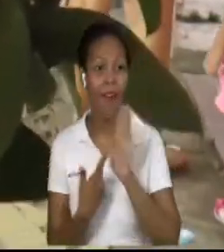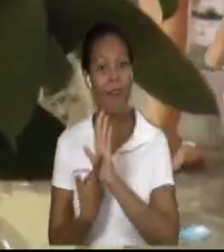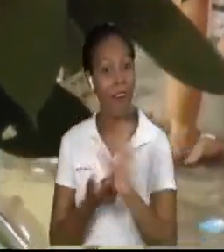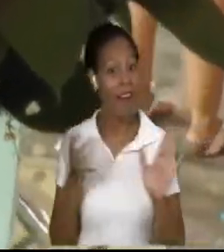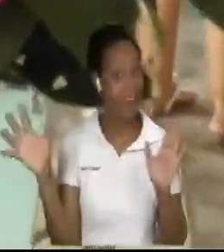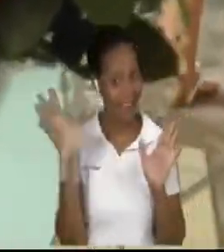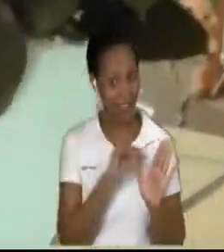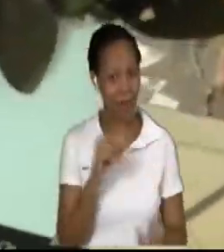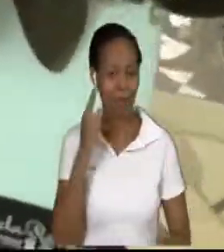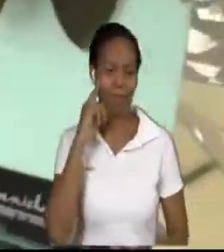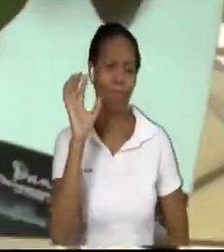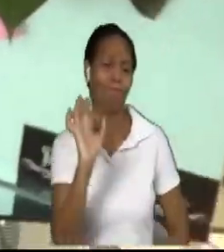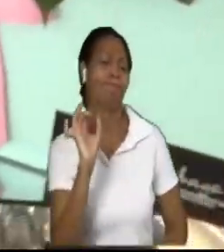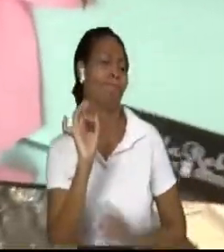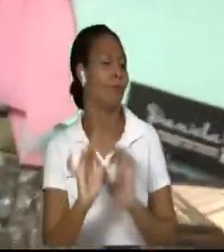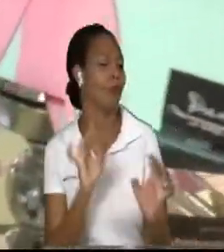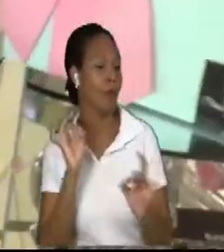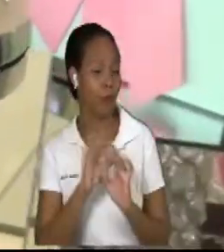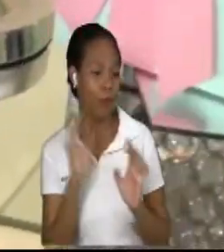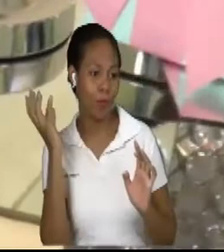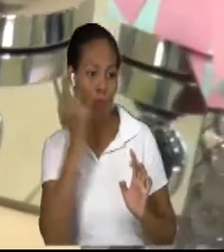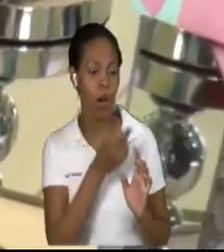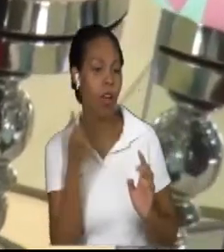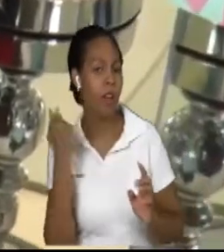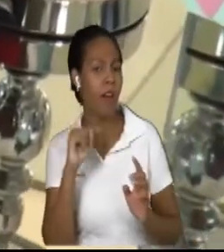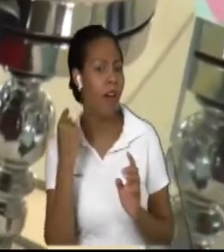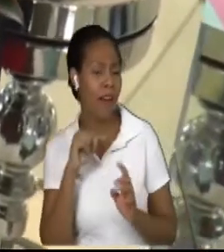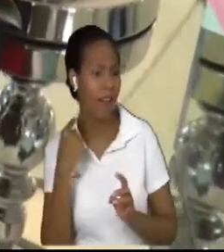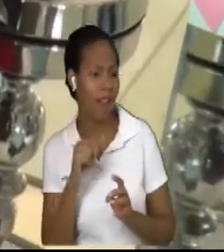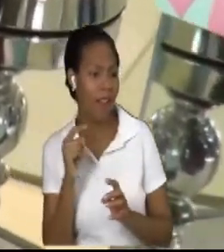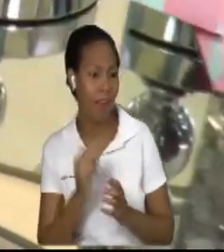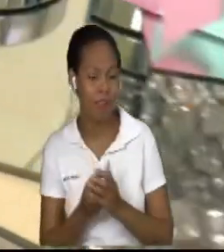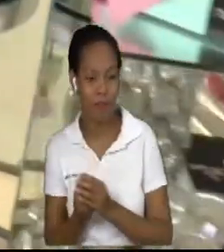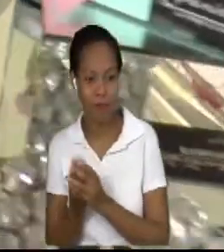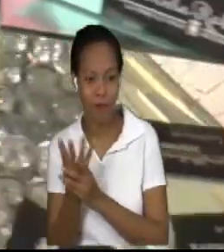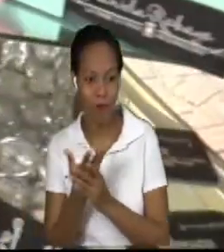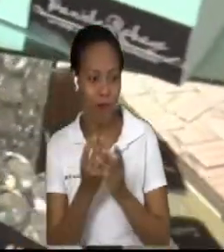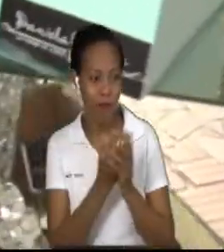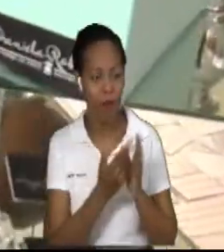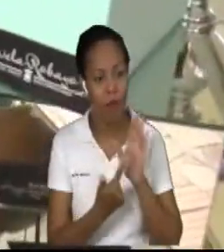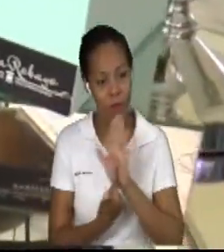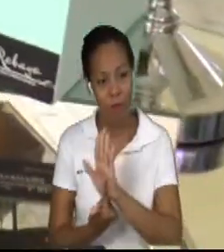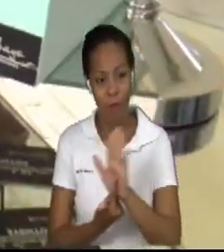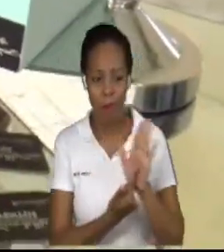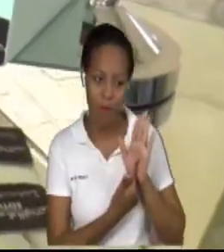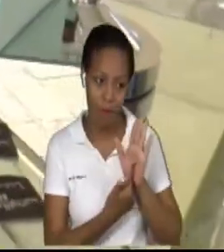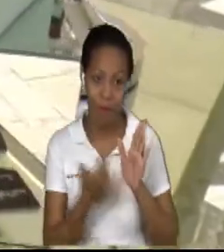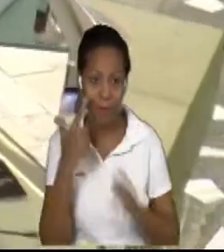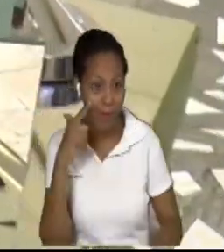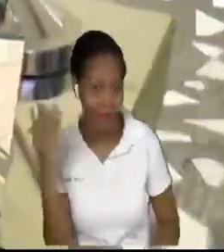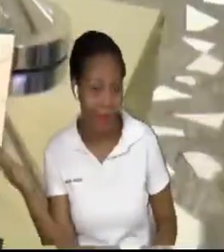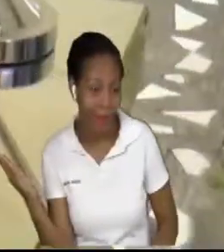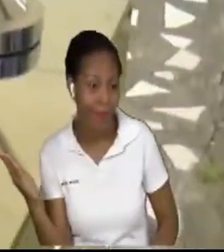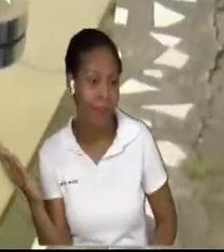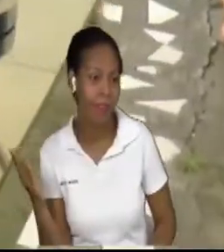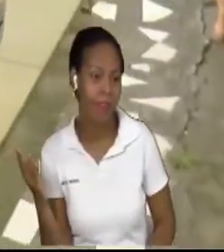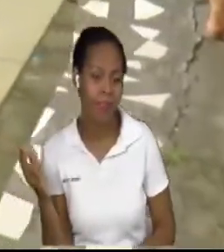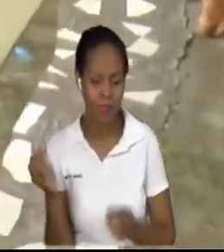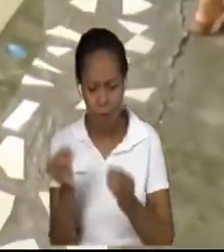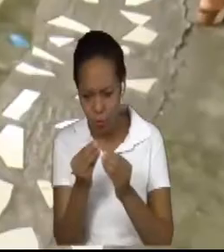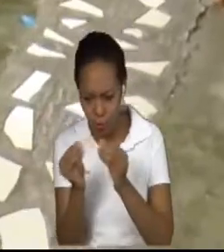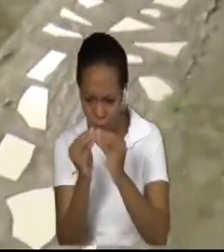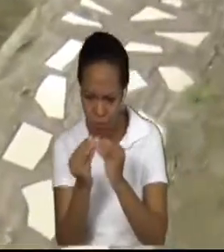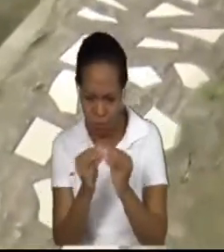ustedes lo mejor del estilismo de la Torre de Mavit. Como lo podrán observar, los bellos arreglos en